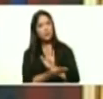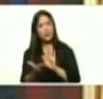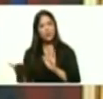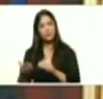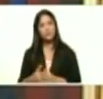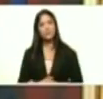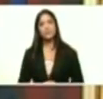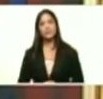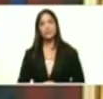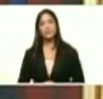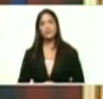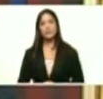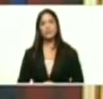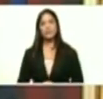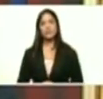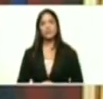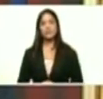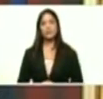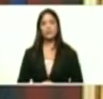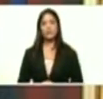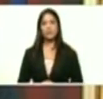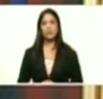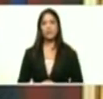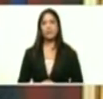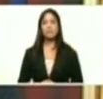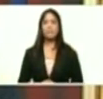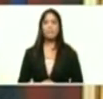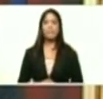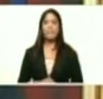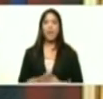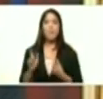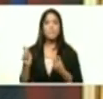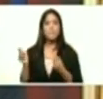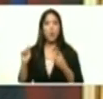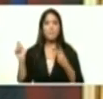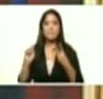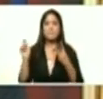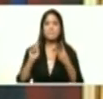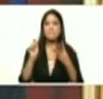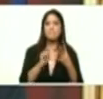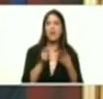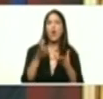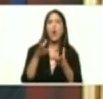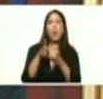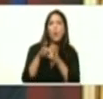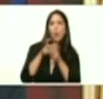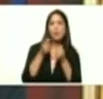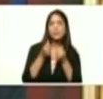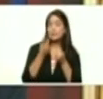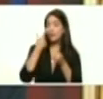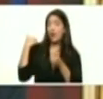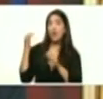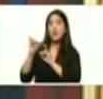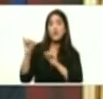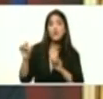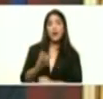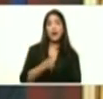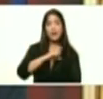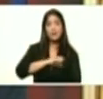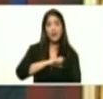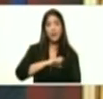los ingresos por mes, acaba de terminar el mes de enero, ¿verdad?